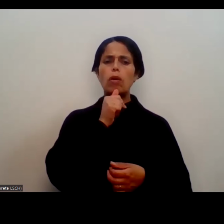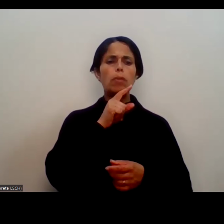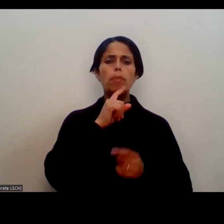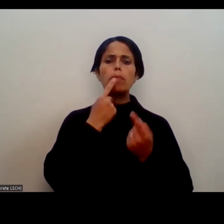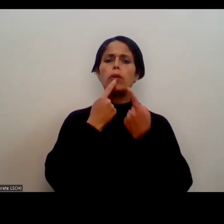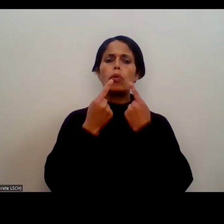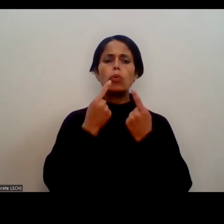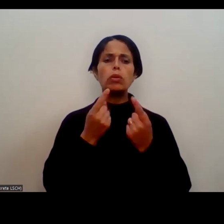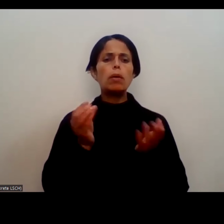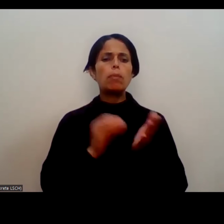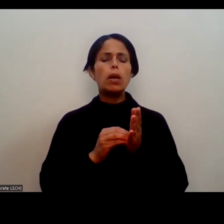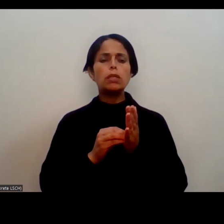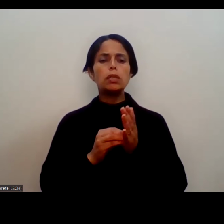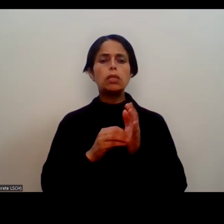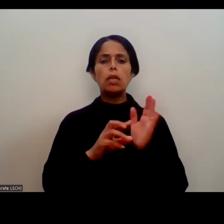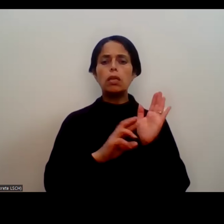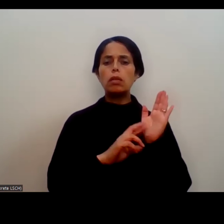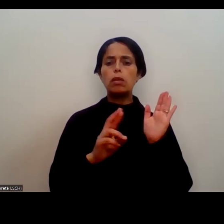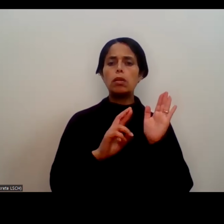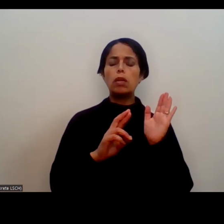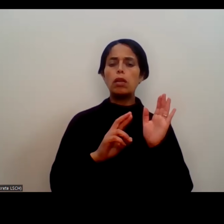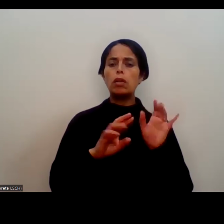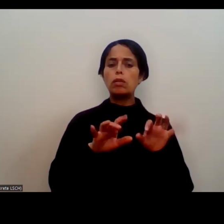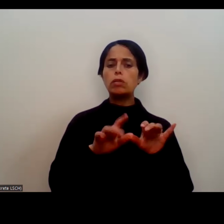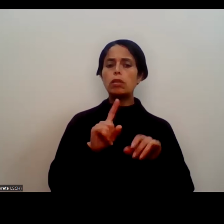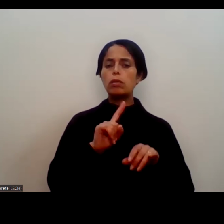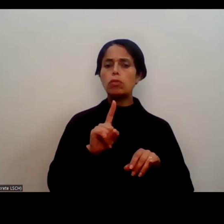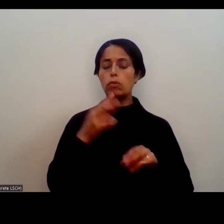preguntas en el chat. Estoy mirando acá, ¿no?